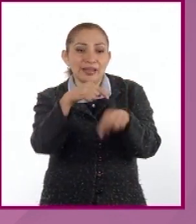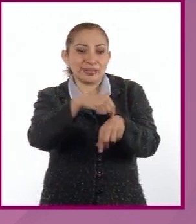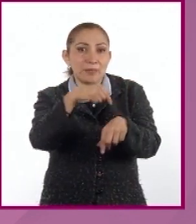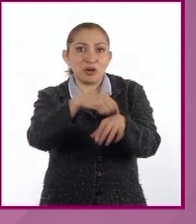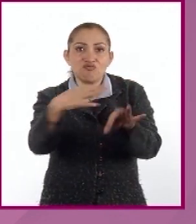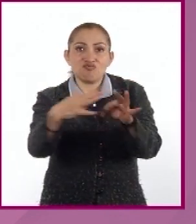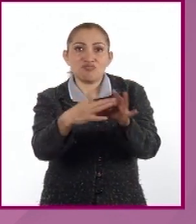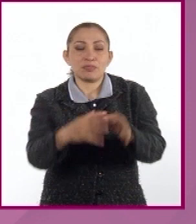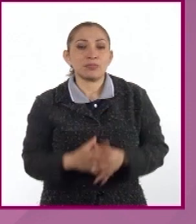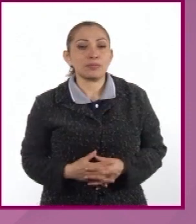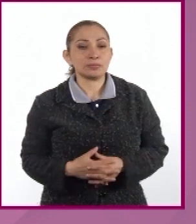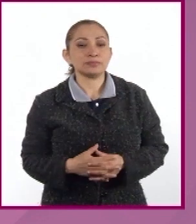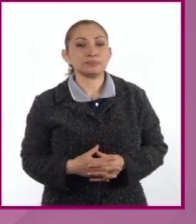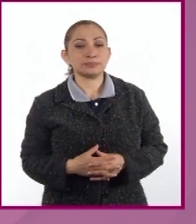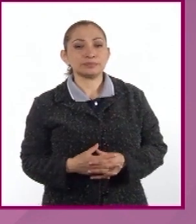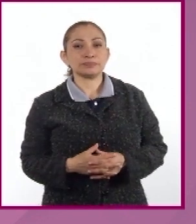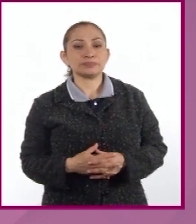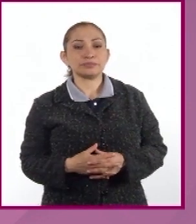en tiempo y forma.